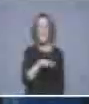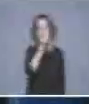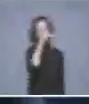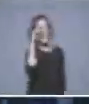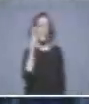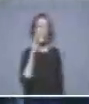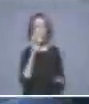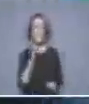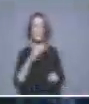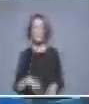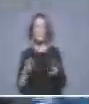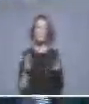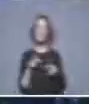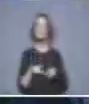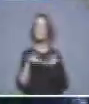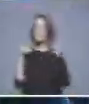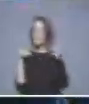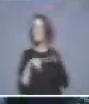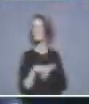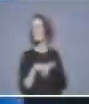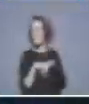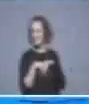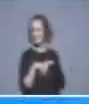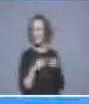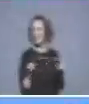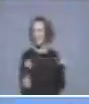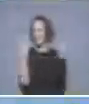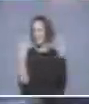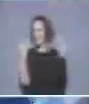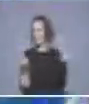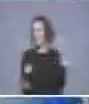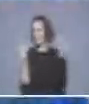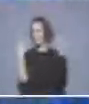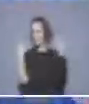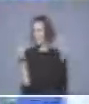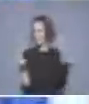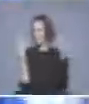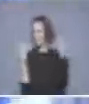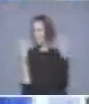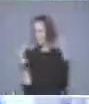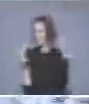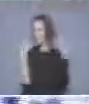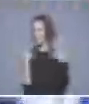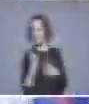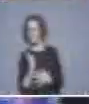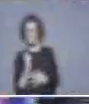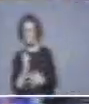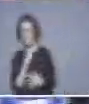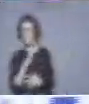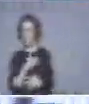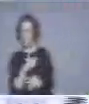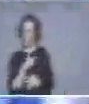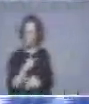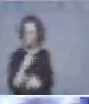Siempre está en primera fila, nunca se entera de nada. La verdad, ¿quién lo